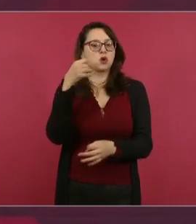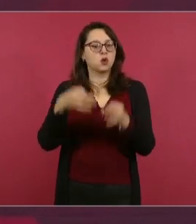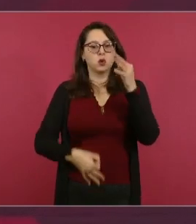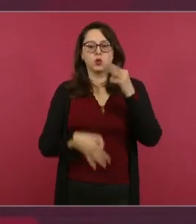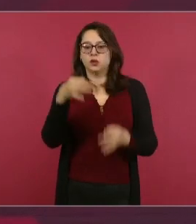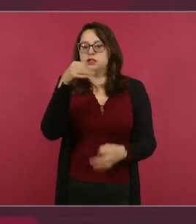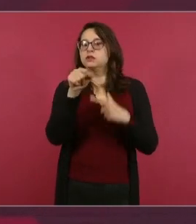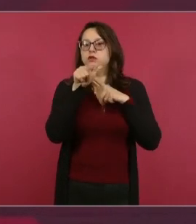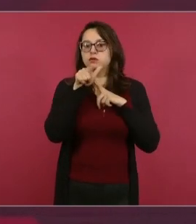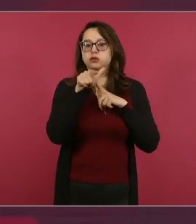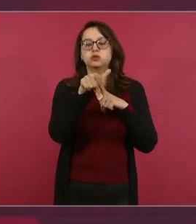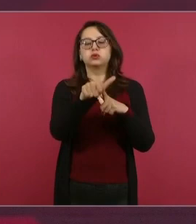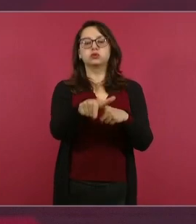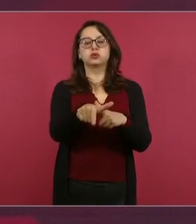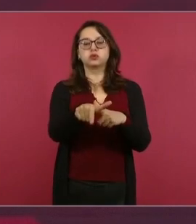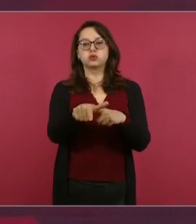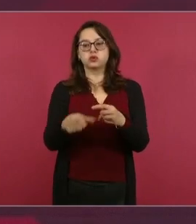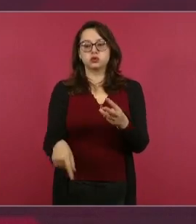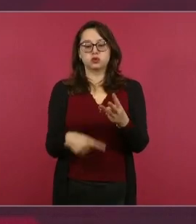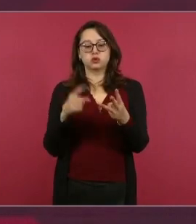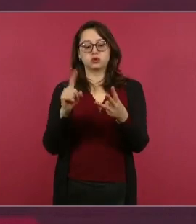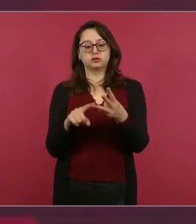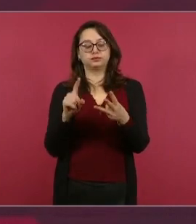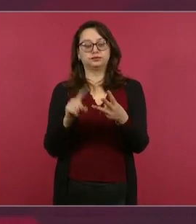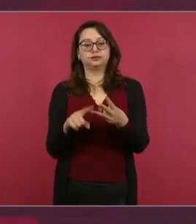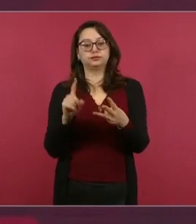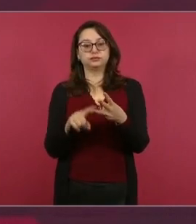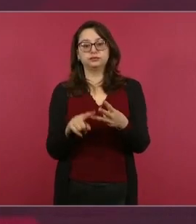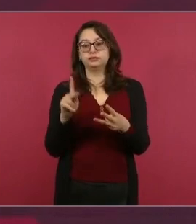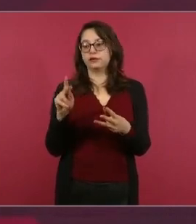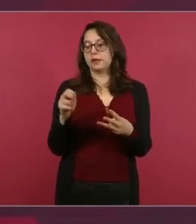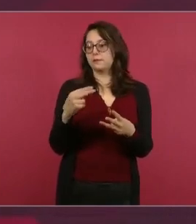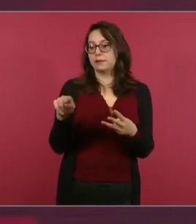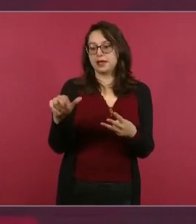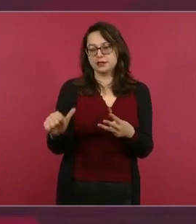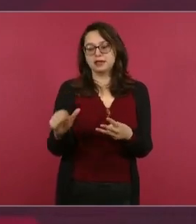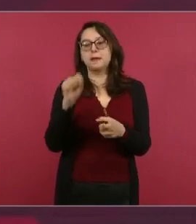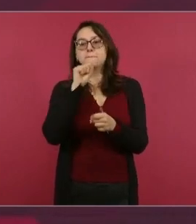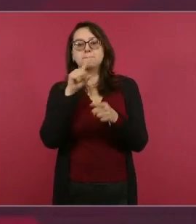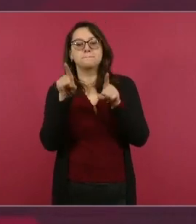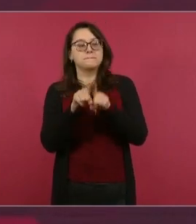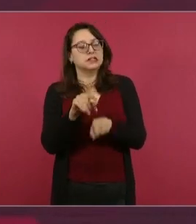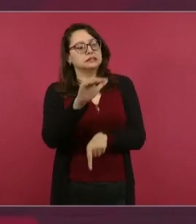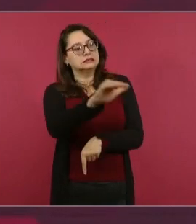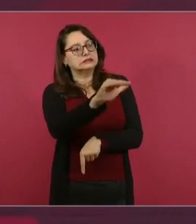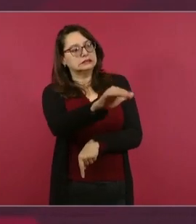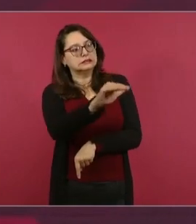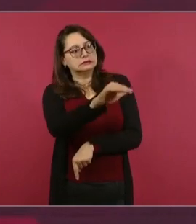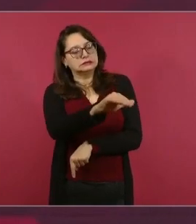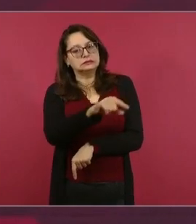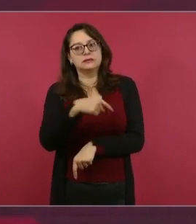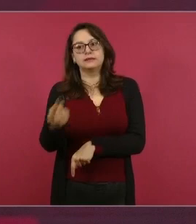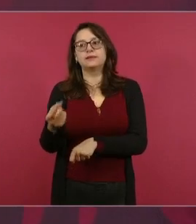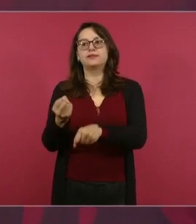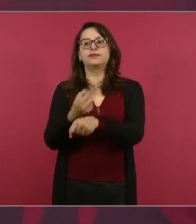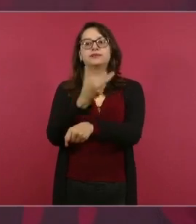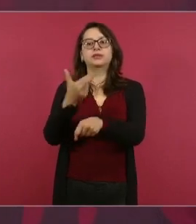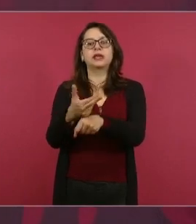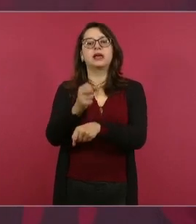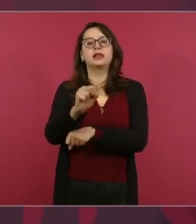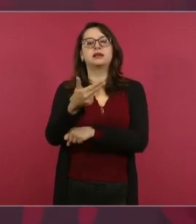judicial, y con Peña igual, cuando estaba Videgaray,